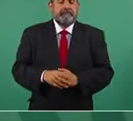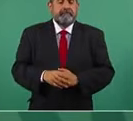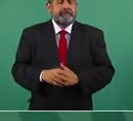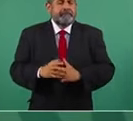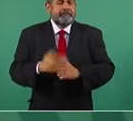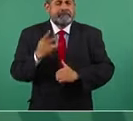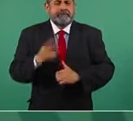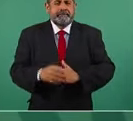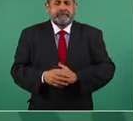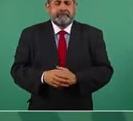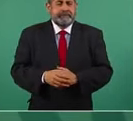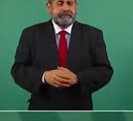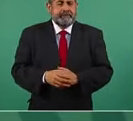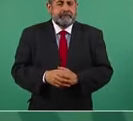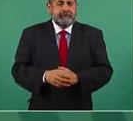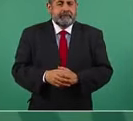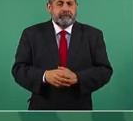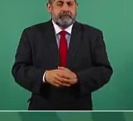porque